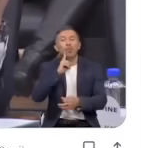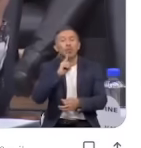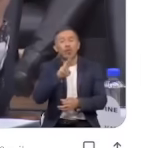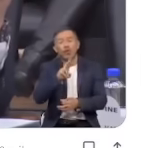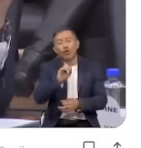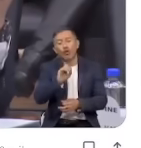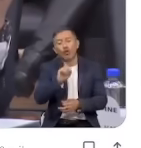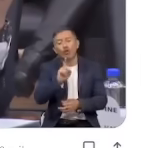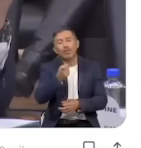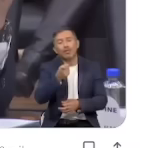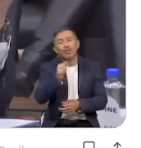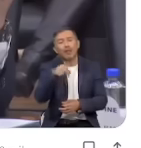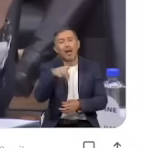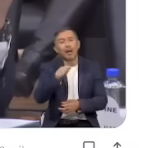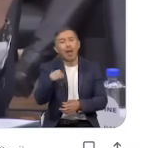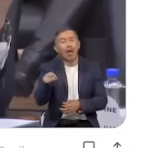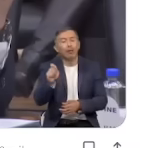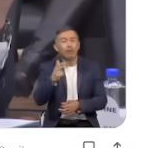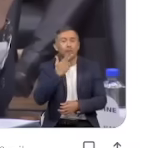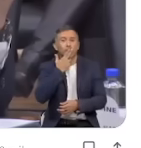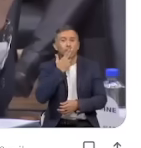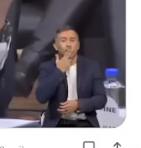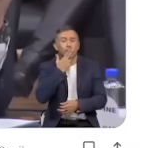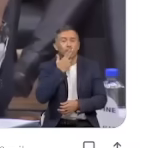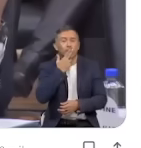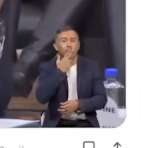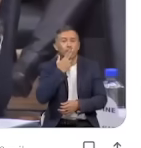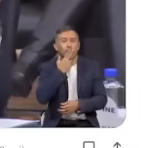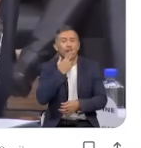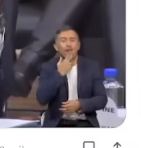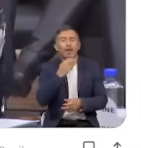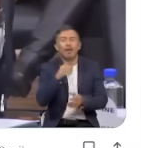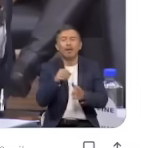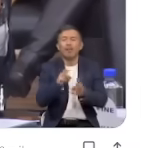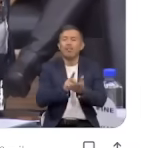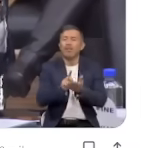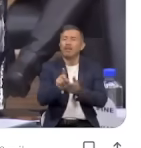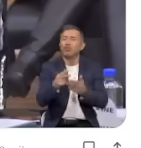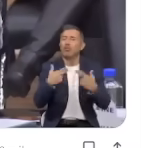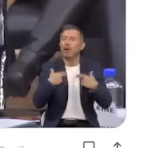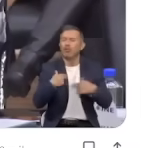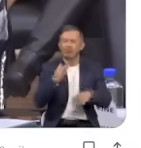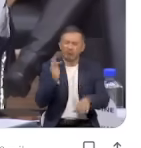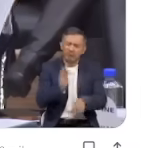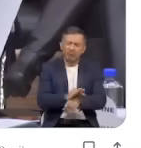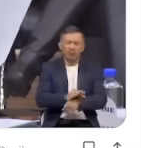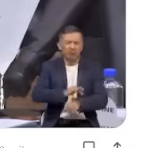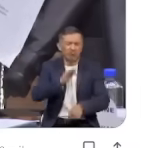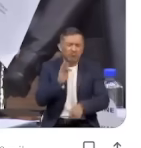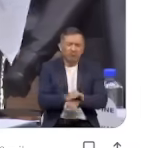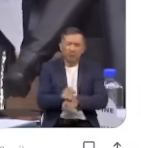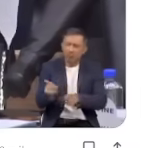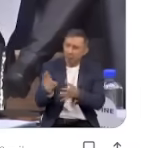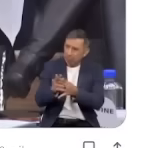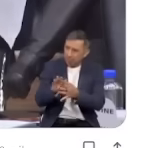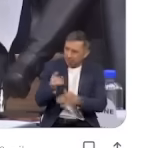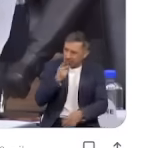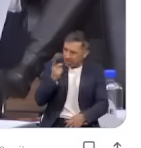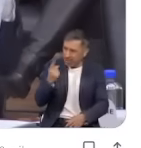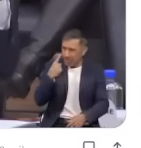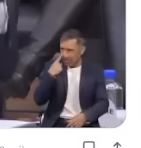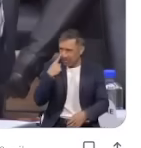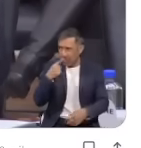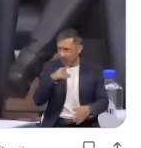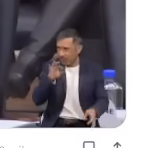es una ferviente defensora de los Derechos Humanos mire usted señor representante